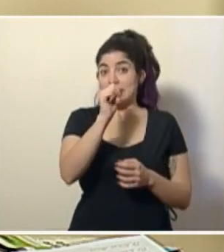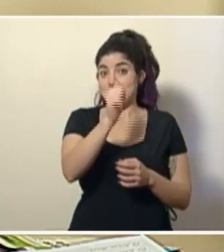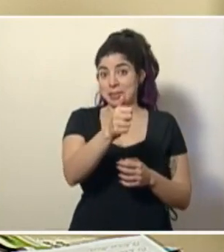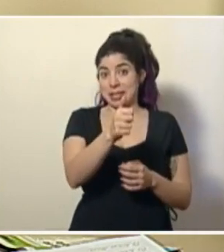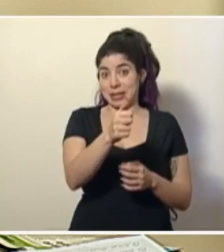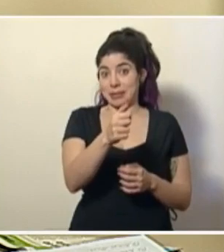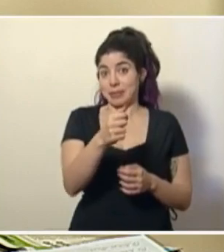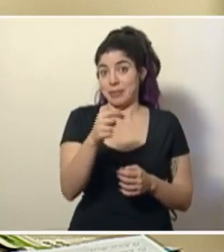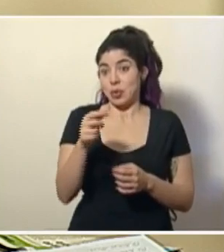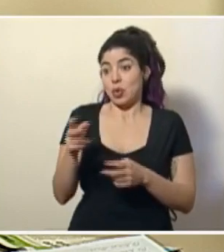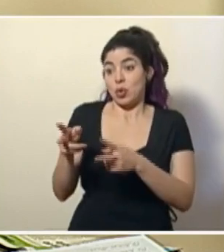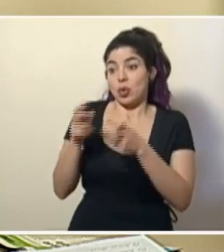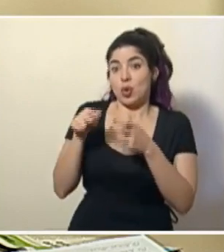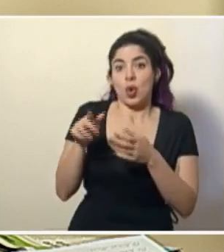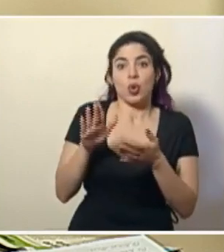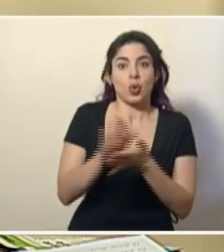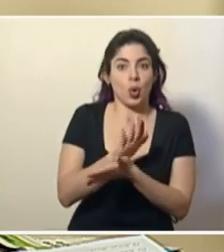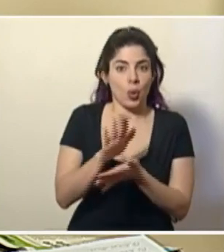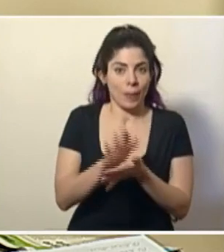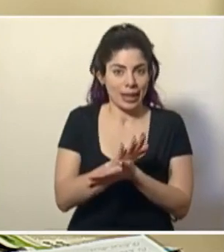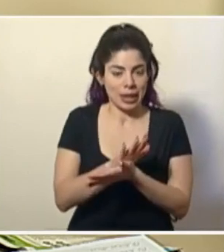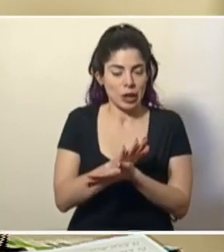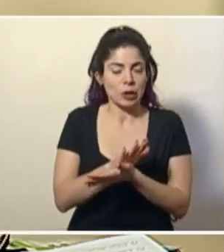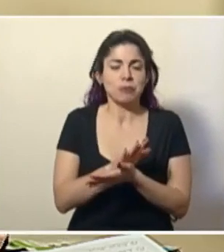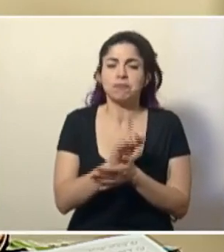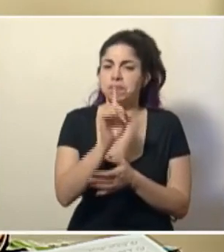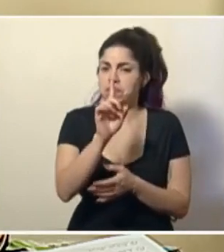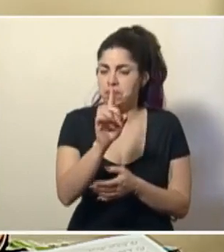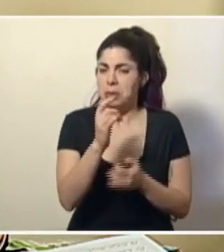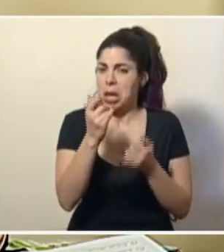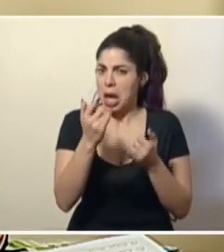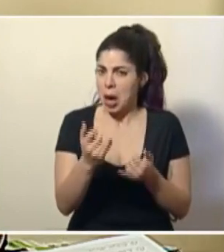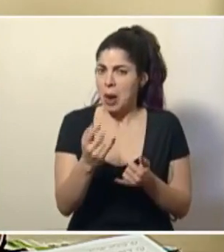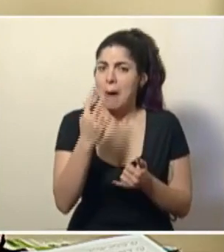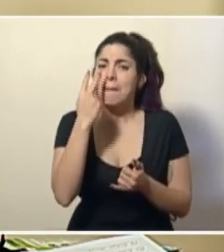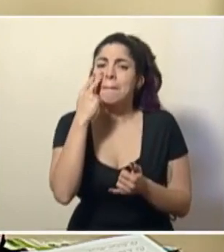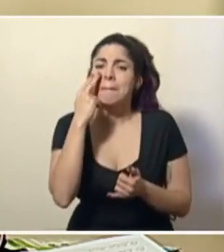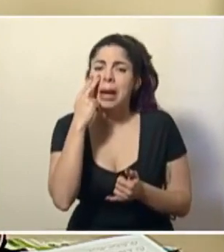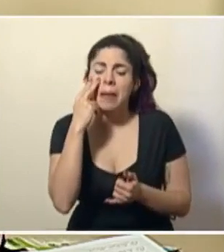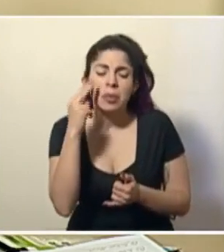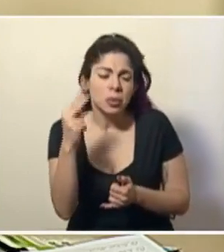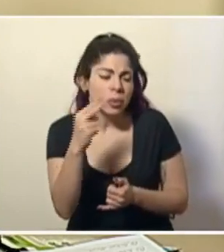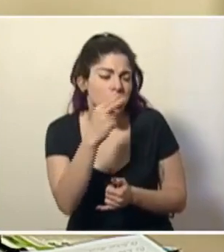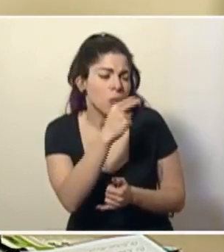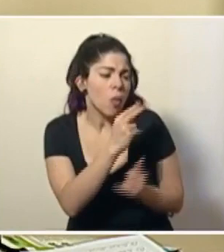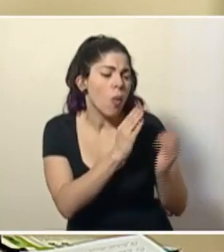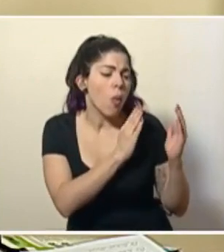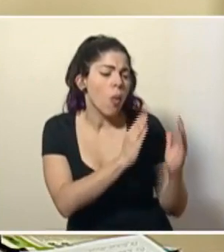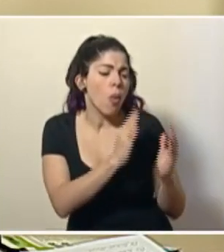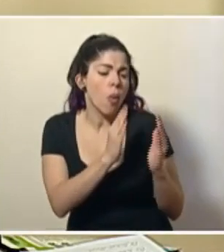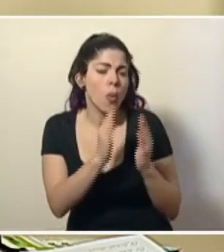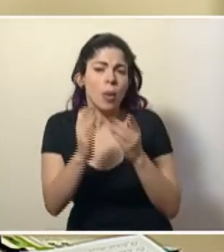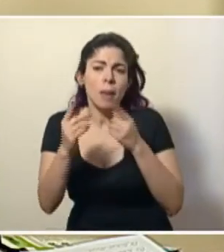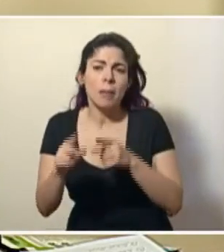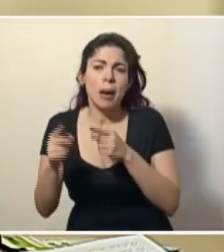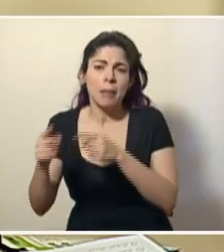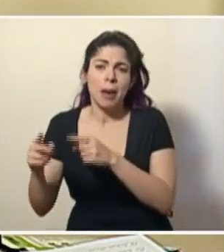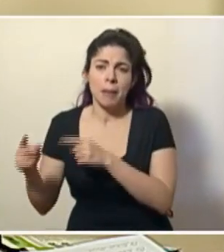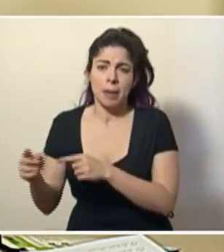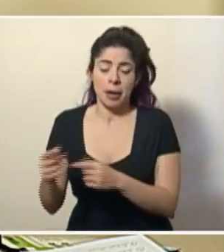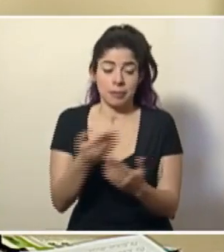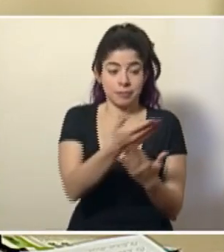cita este documento, ¿verdad? Ahora, veamos el orden de los eventos. Este es